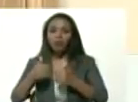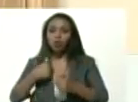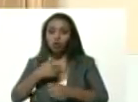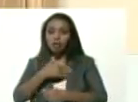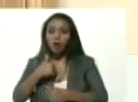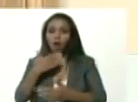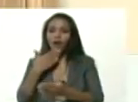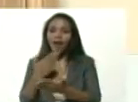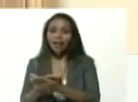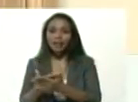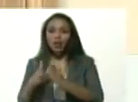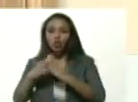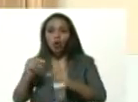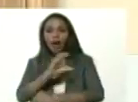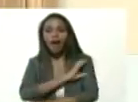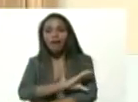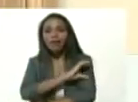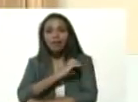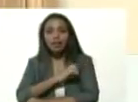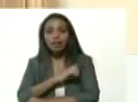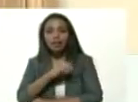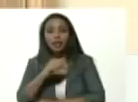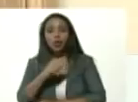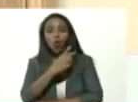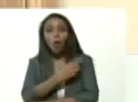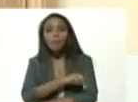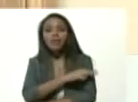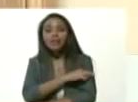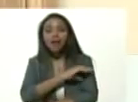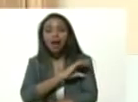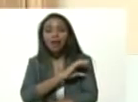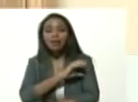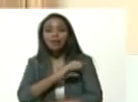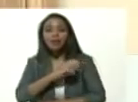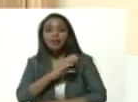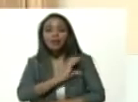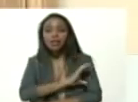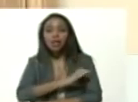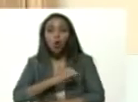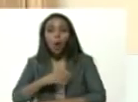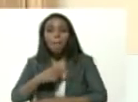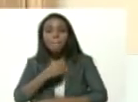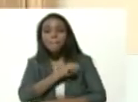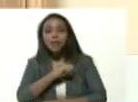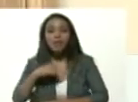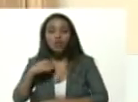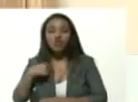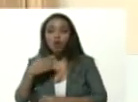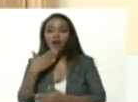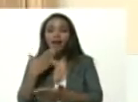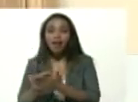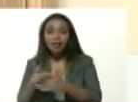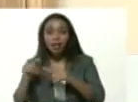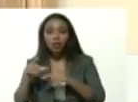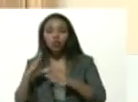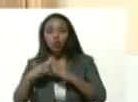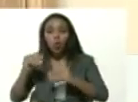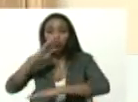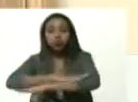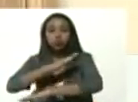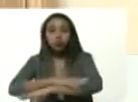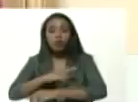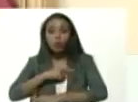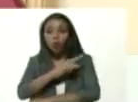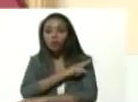agradecerle a todas las clínicas y hospitales clínicos privados. Es el momento de la unión, agradecerle, haber acatado todos nuestros decretos